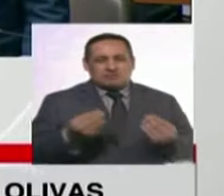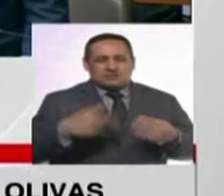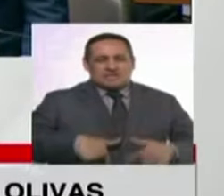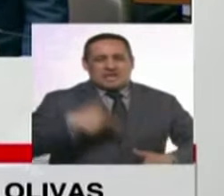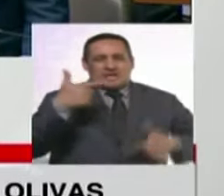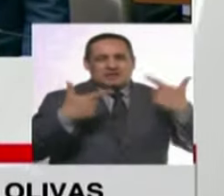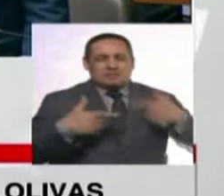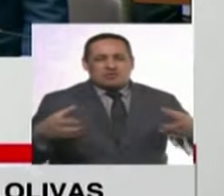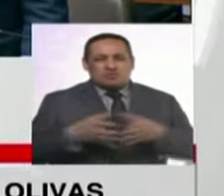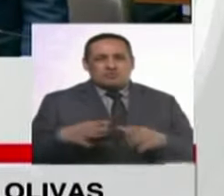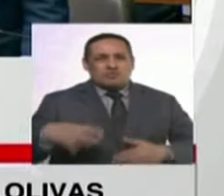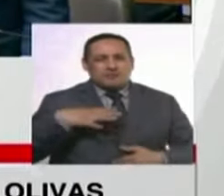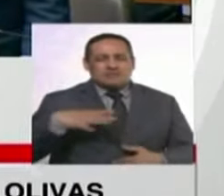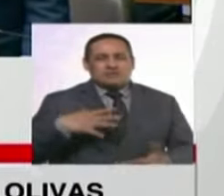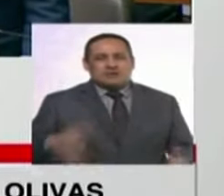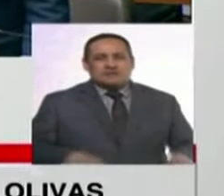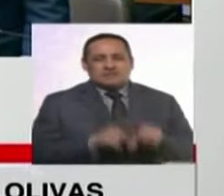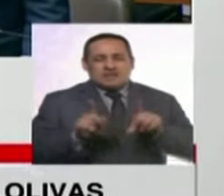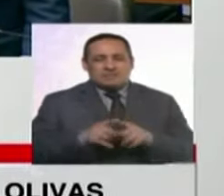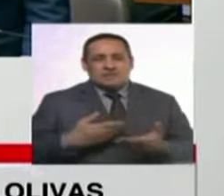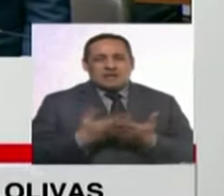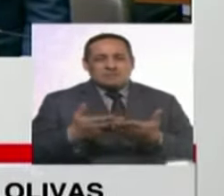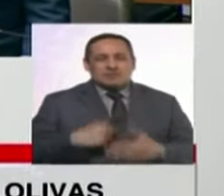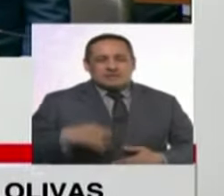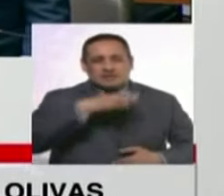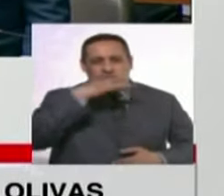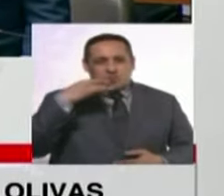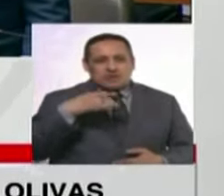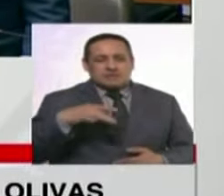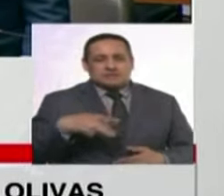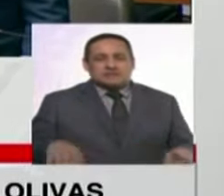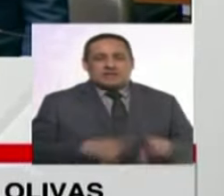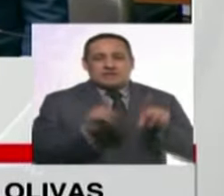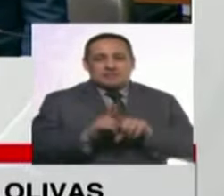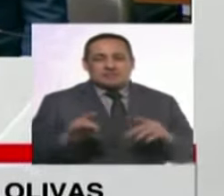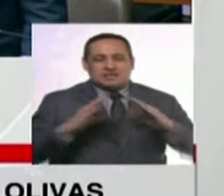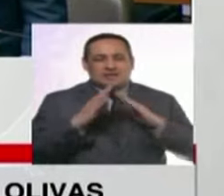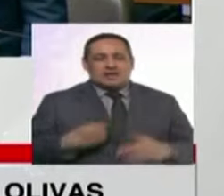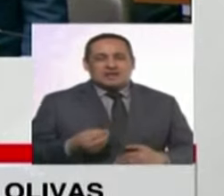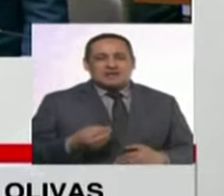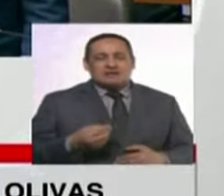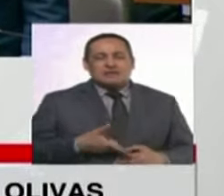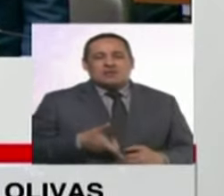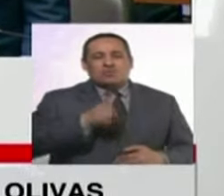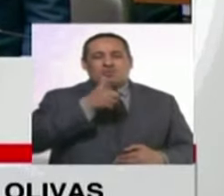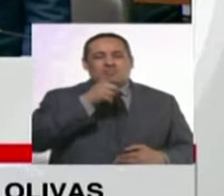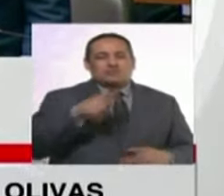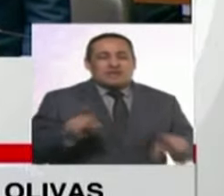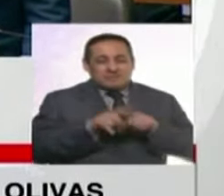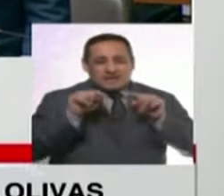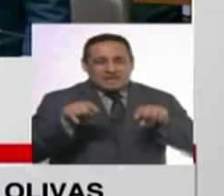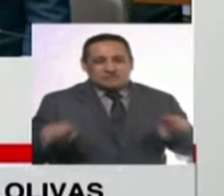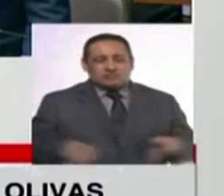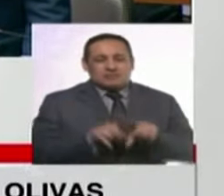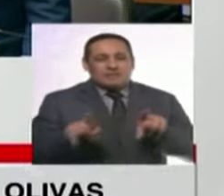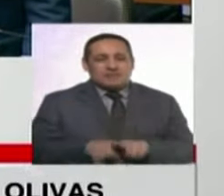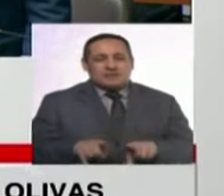por particulares el consumo de las drogas de las bebidas alcohólicas eso es